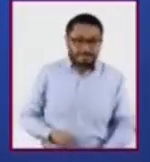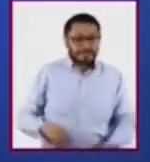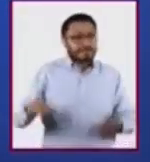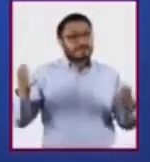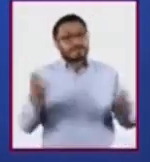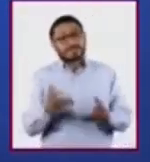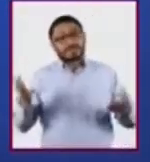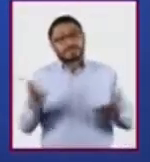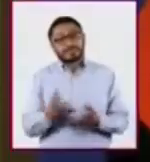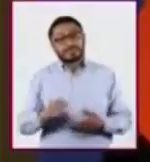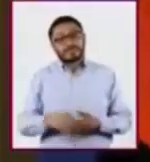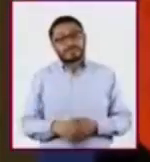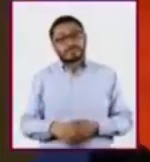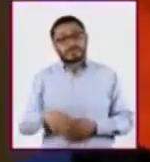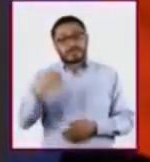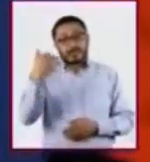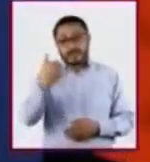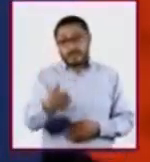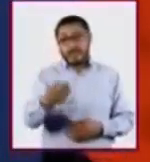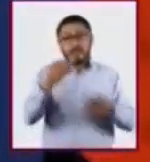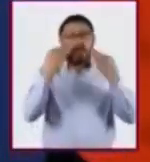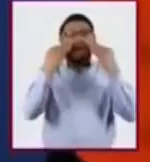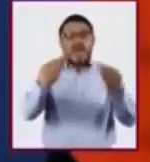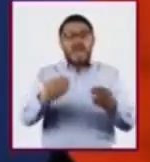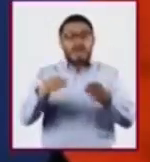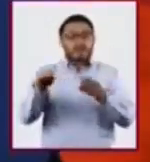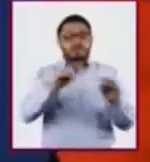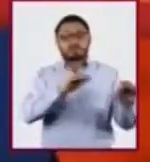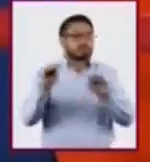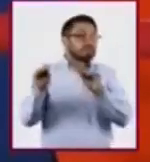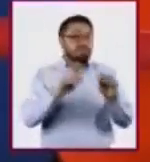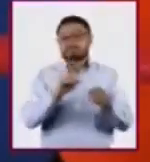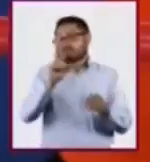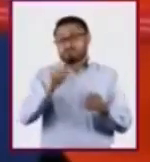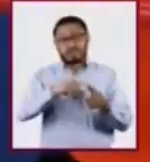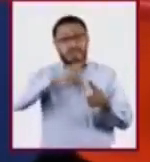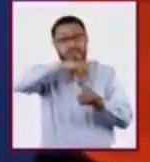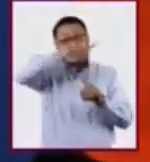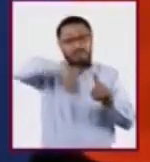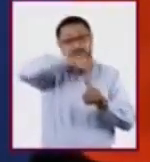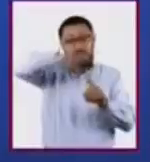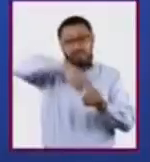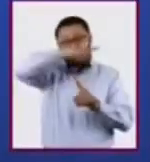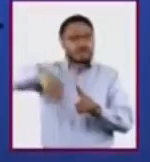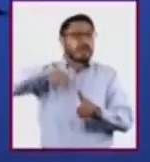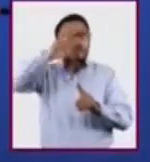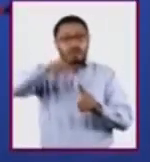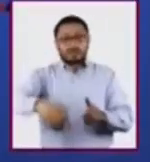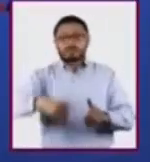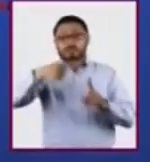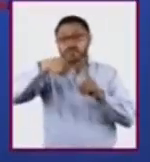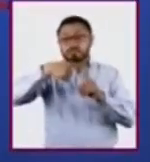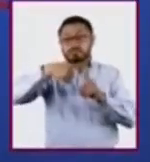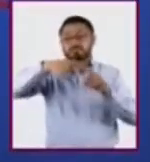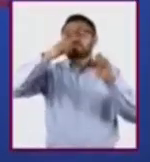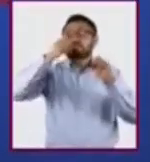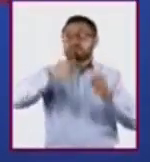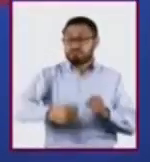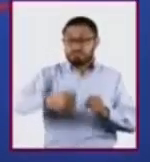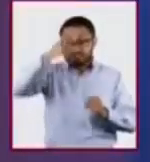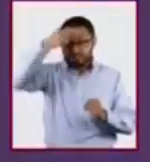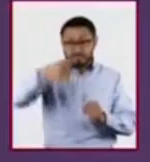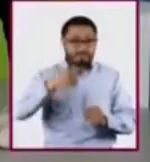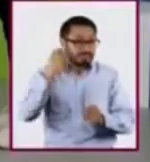elaborado y se dan cuenta, está muy fijo, no se gira, está firme para poder realizar nuestra